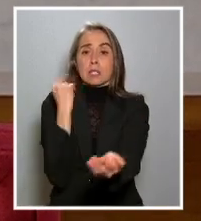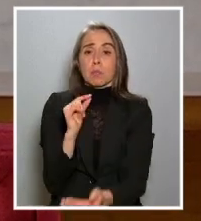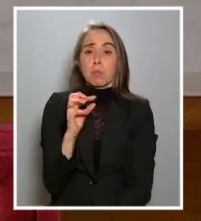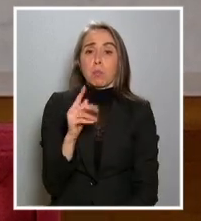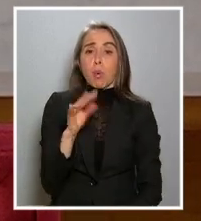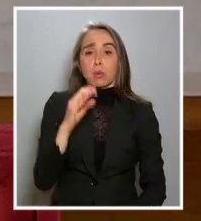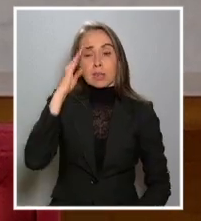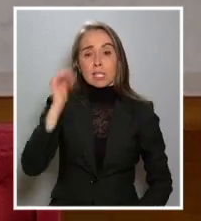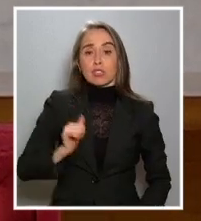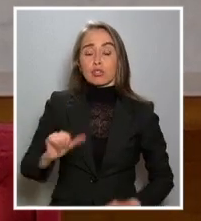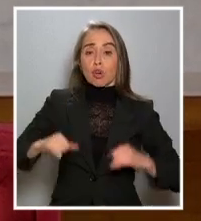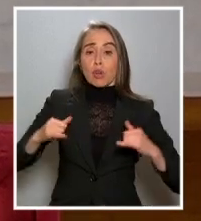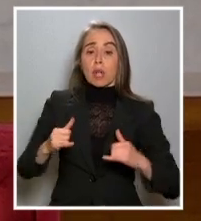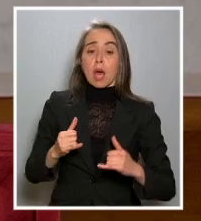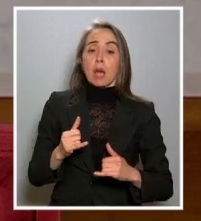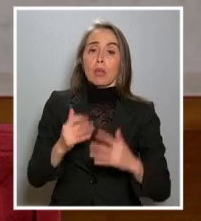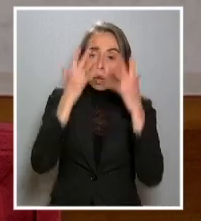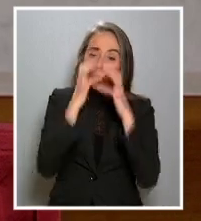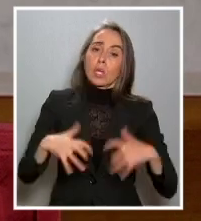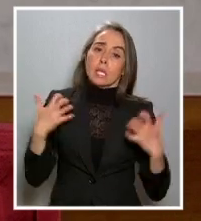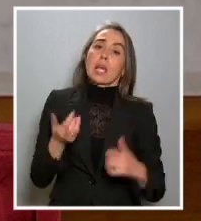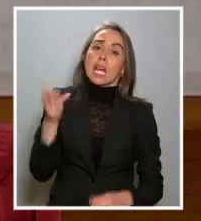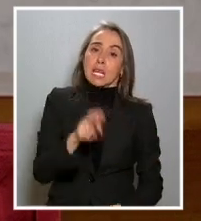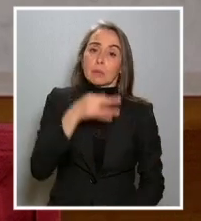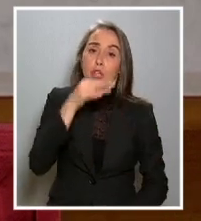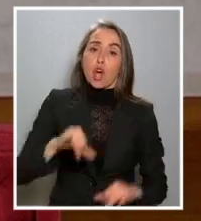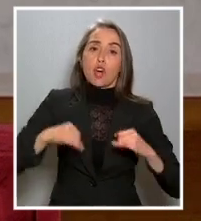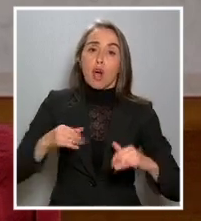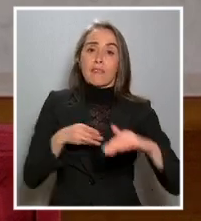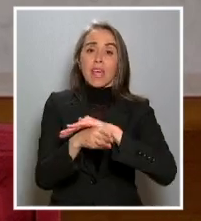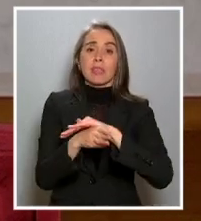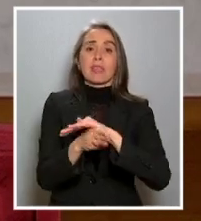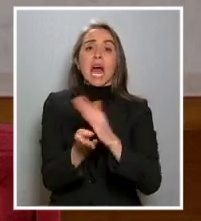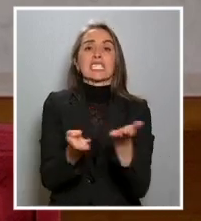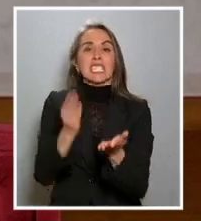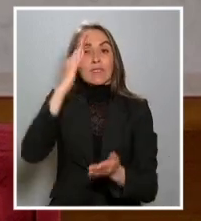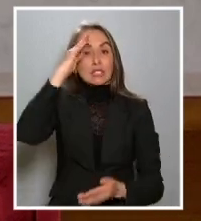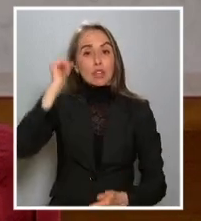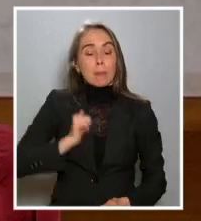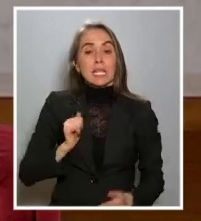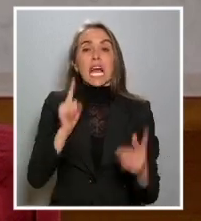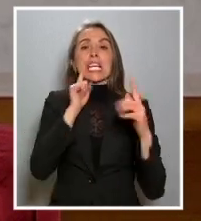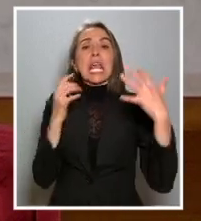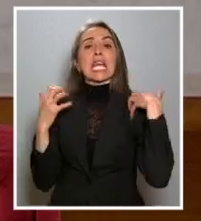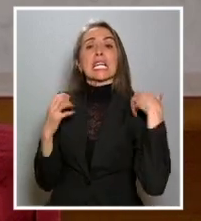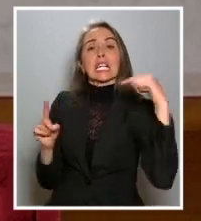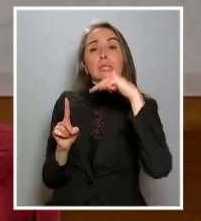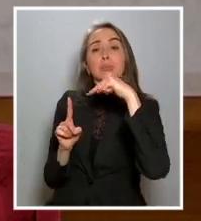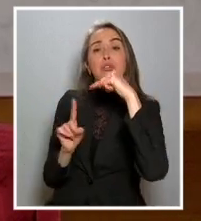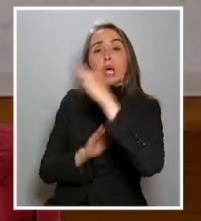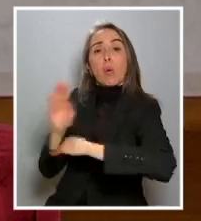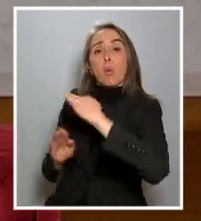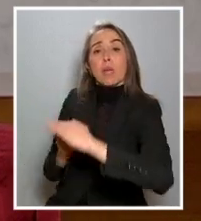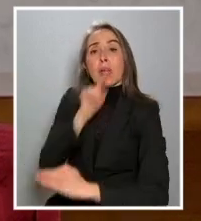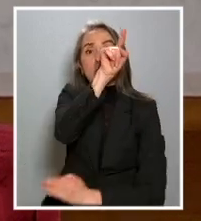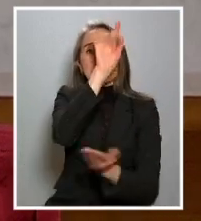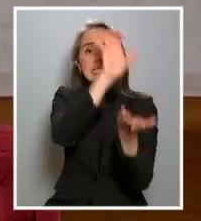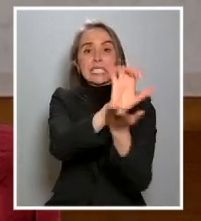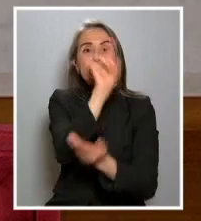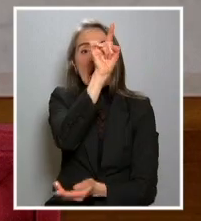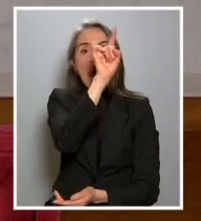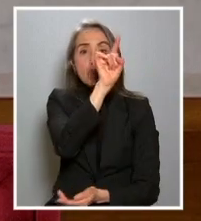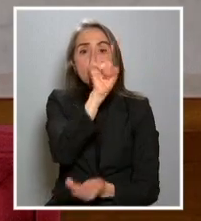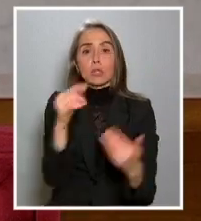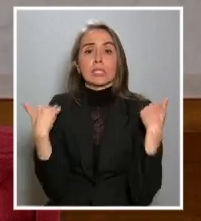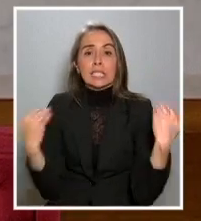Lo he dicho y lo reitero. Los jóvenes que hacen su servicio militar están bajo la responsabilidad y el cuidado del Estado. Y